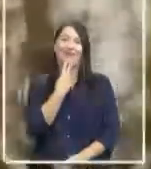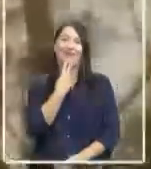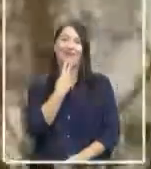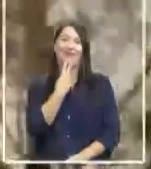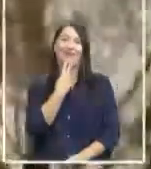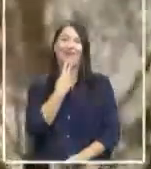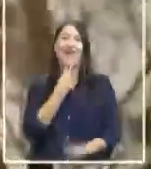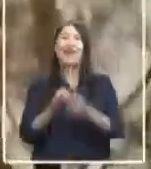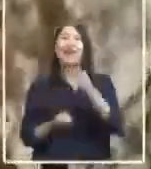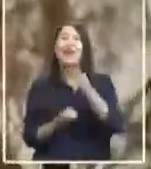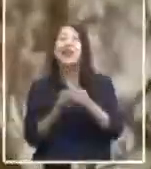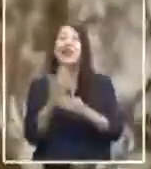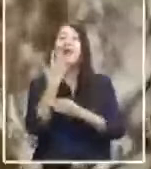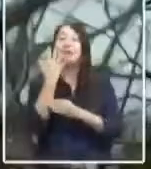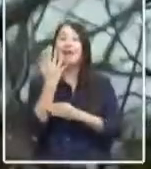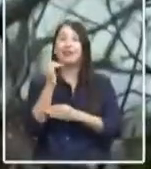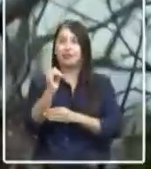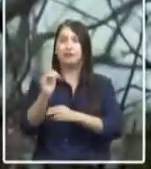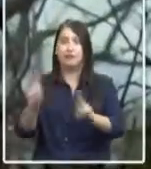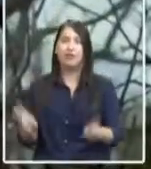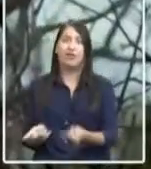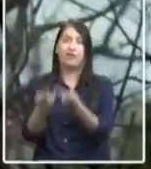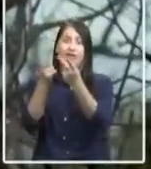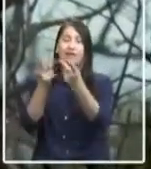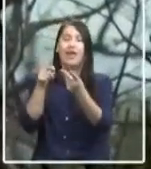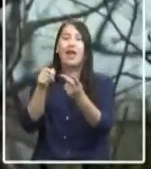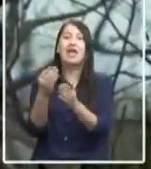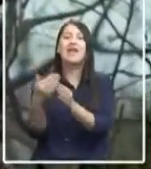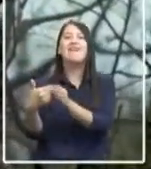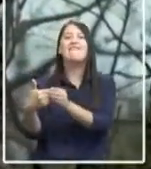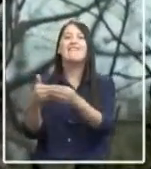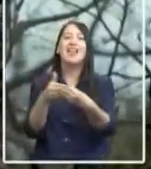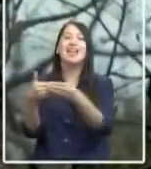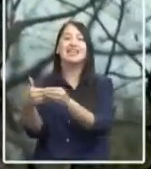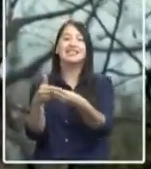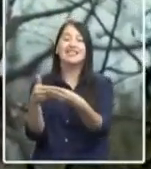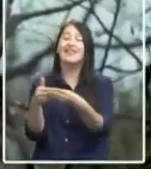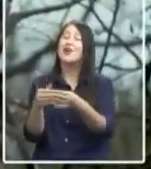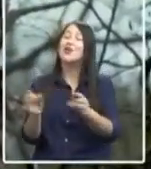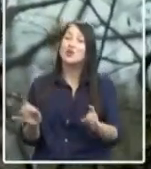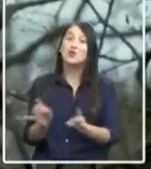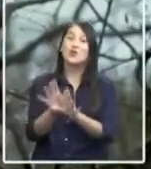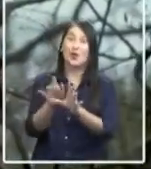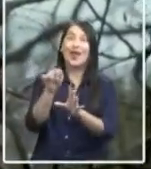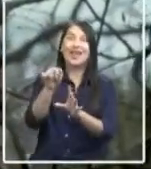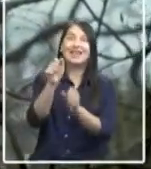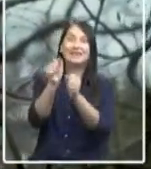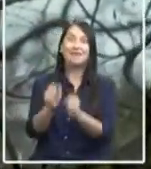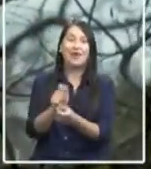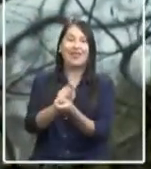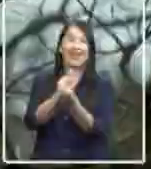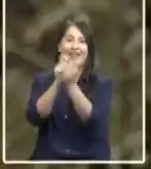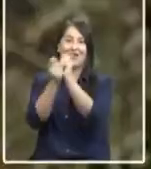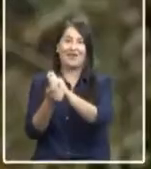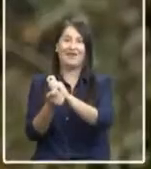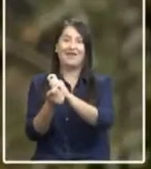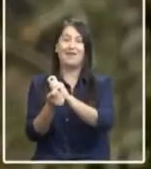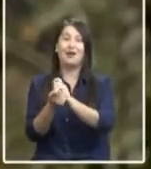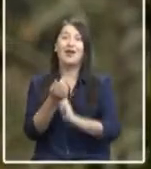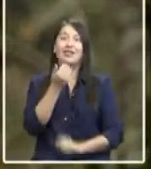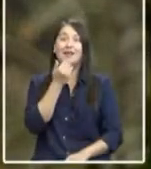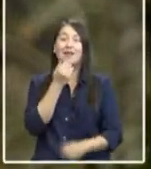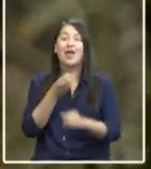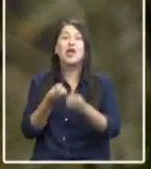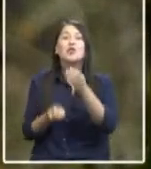Plants will survive us because they are so flexible, so incredibly adaptable, even